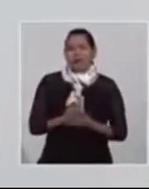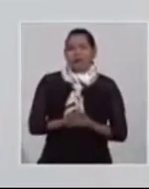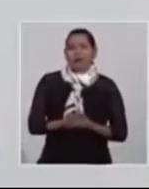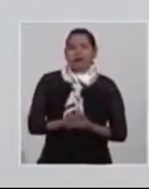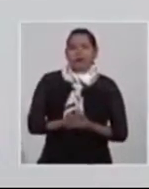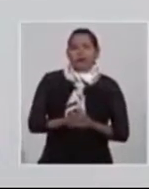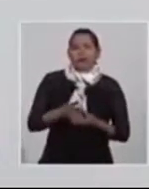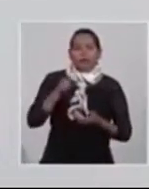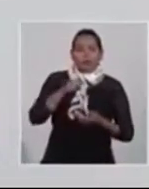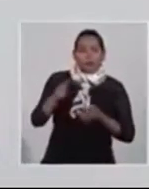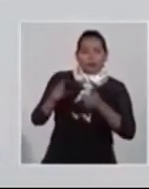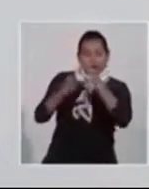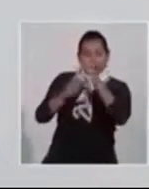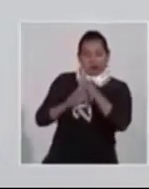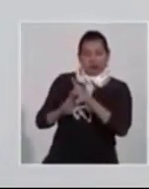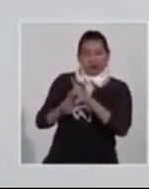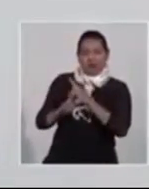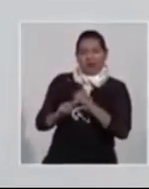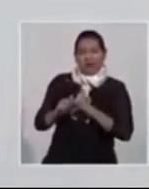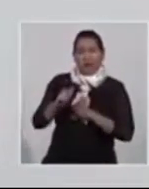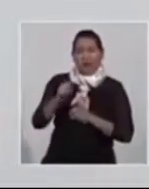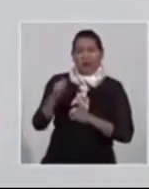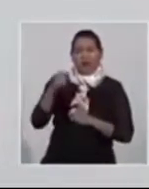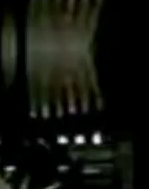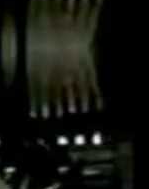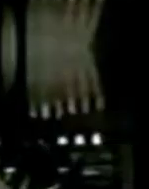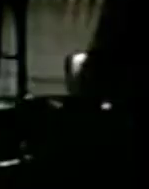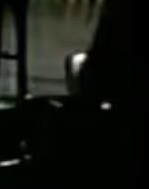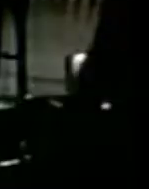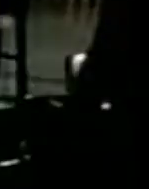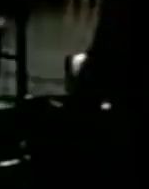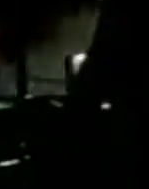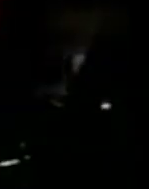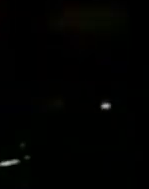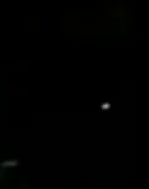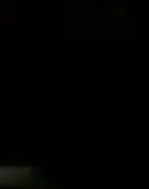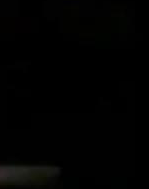Y yo no soy la incondicional, soy una mujer poblana que no se va a dejar.